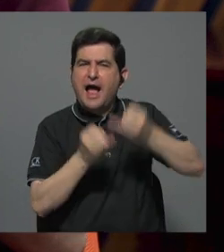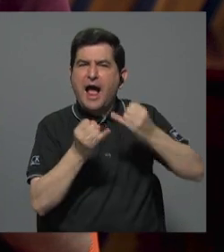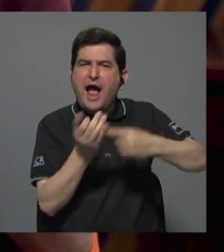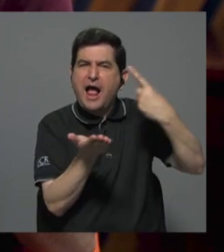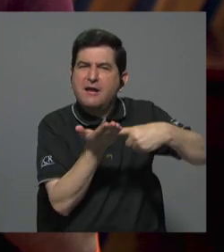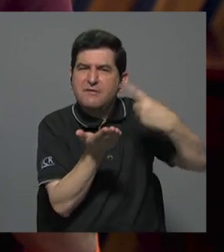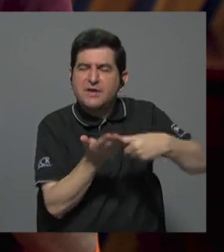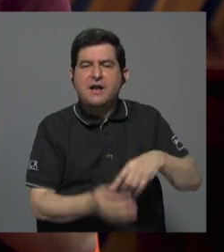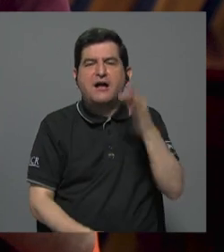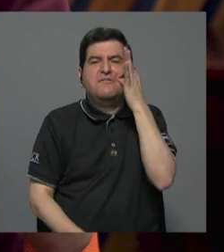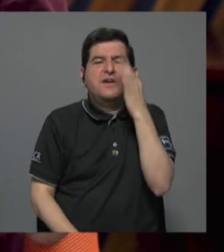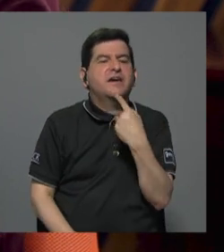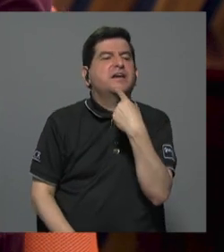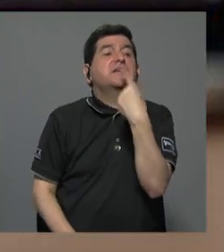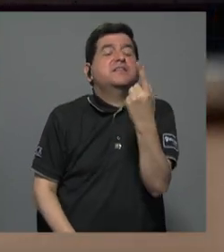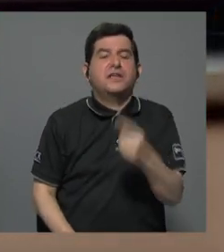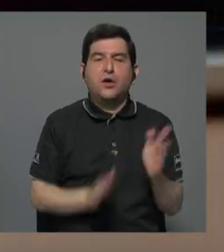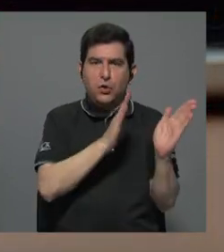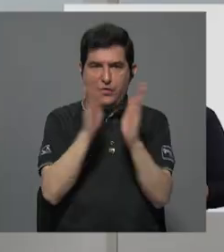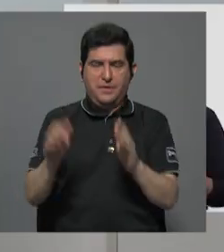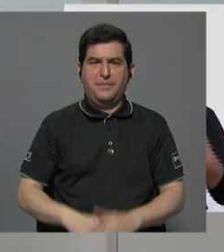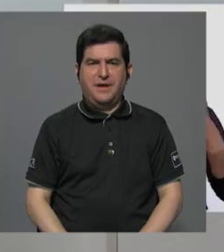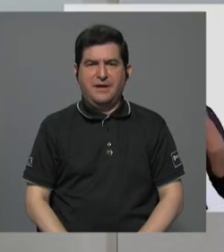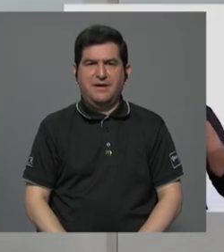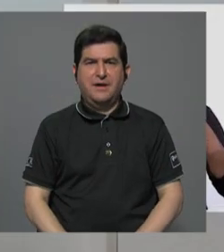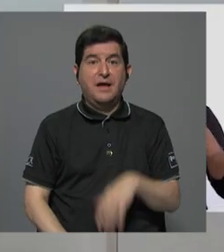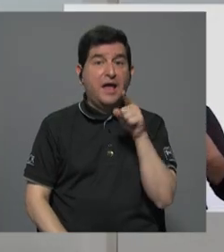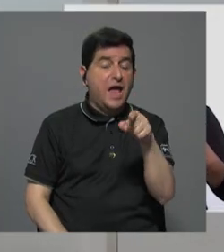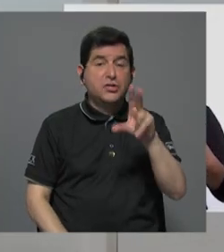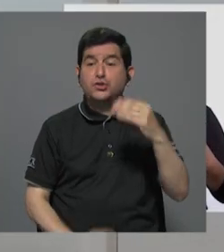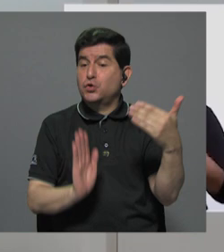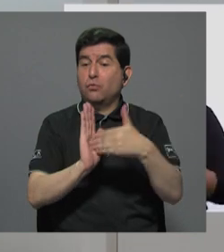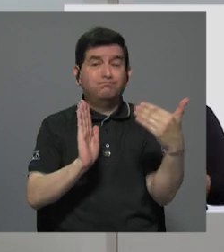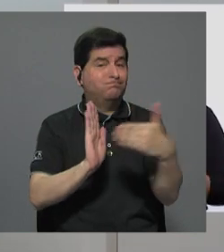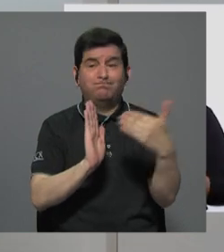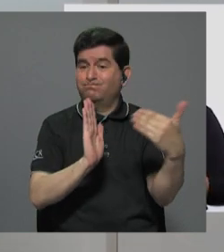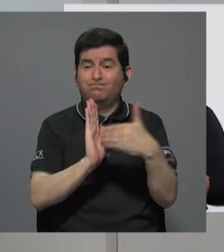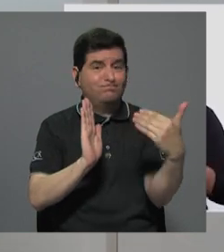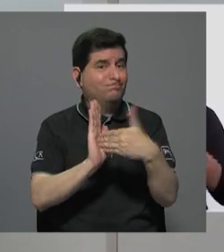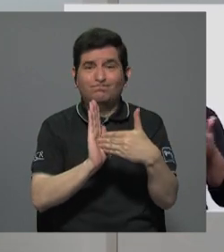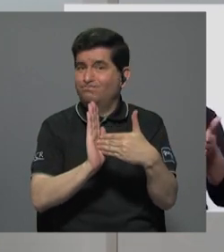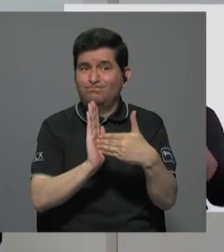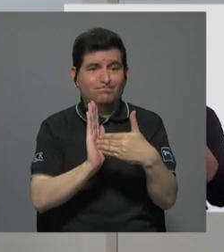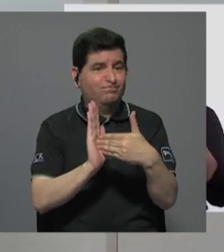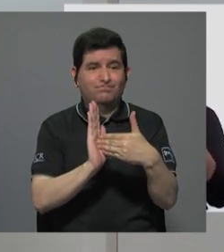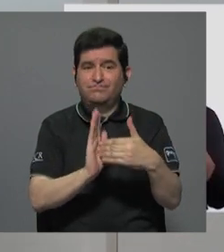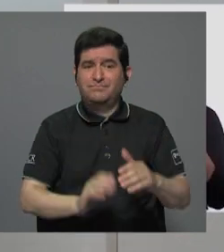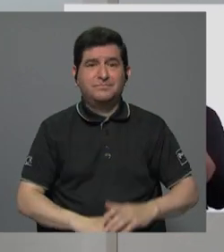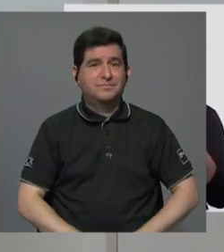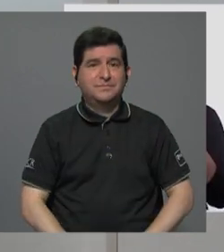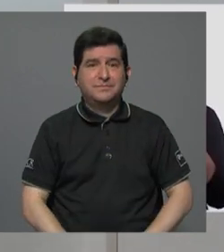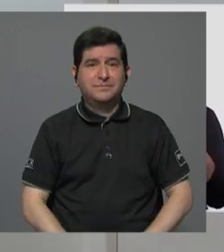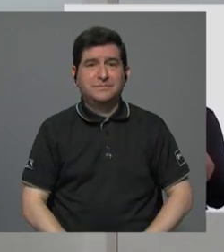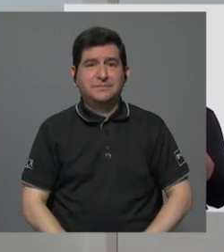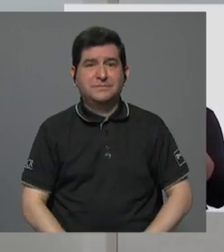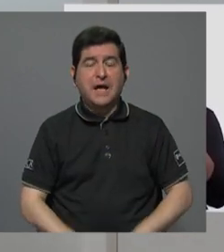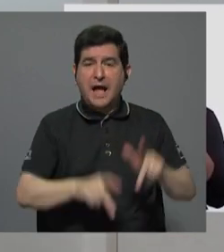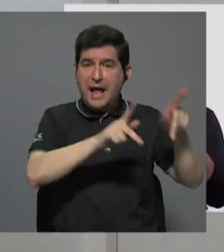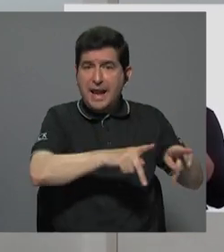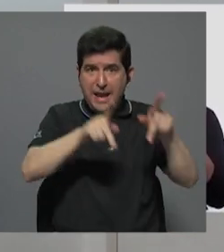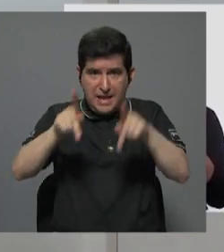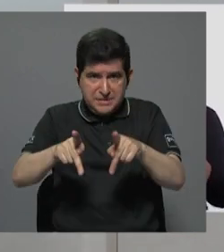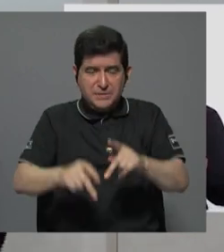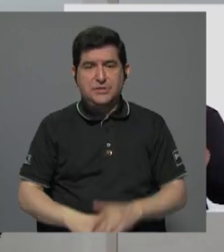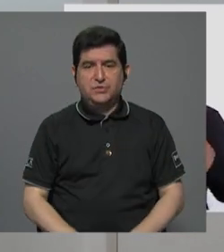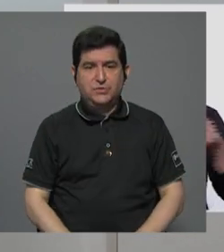figueres dijo lo siguiente sobre el plan porque esto no afecta los en las personas